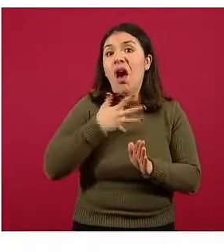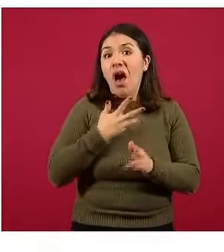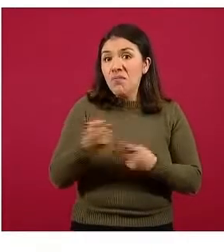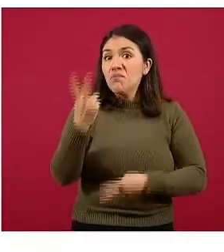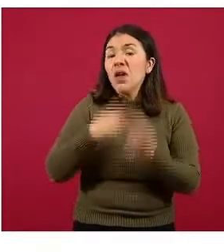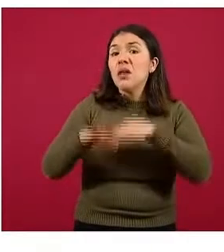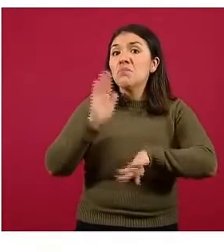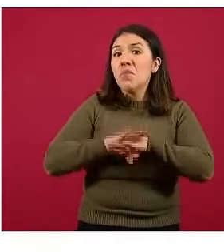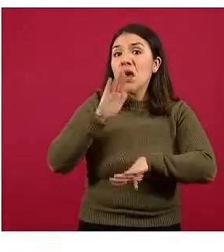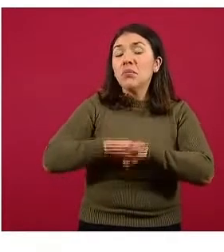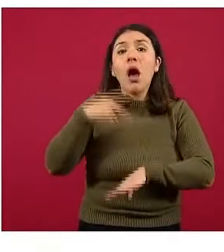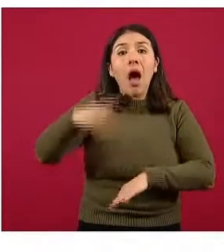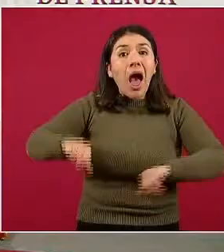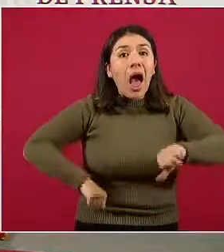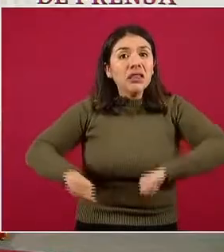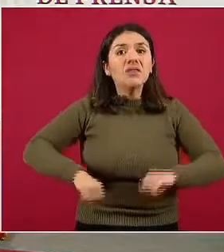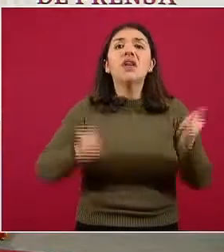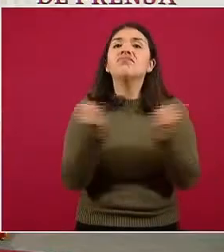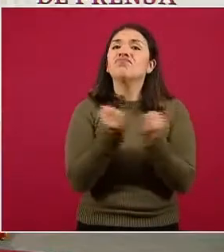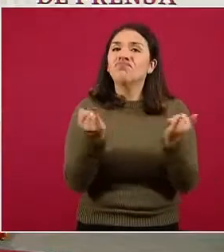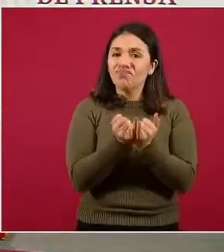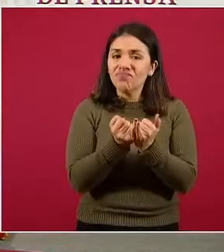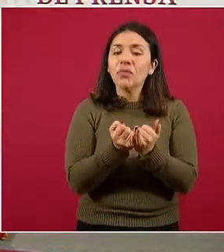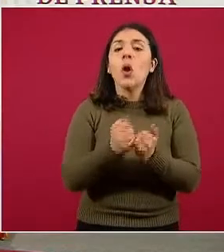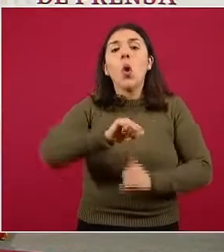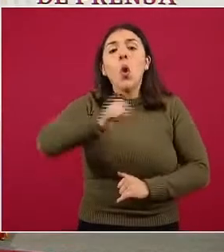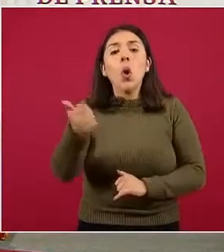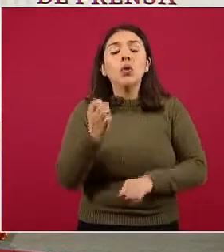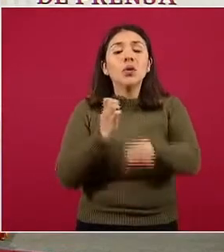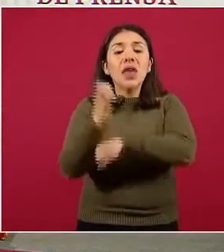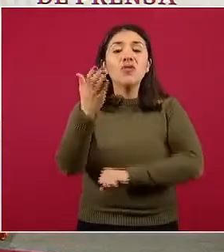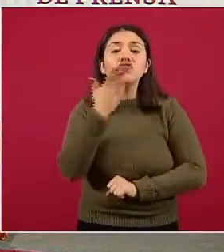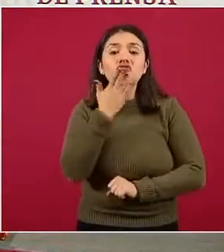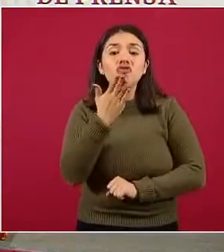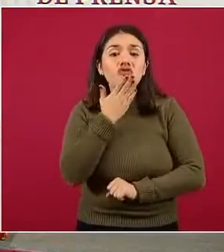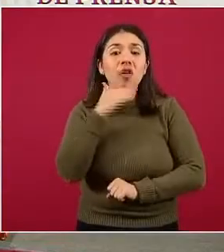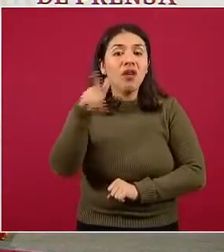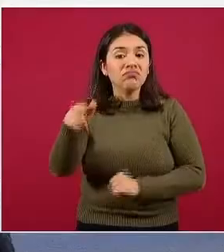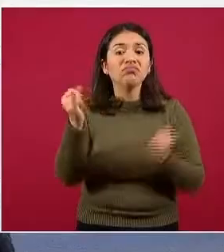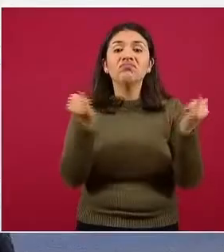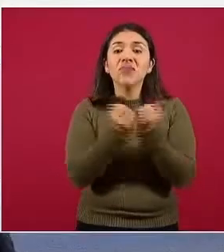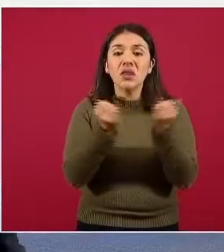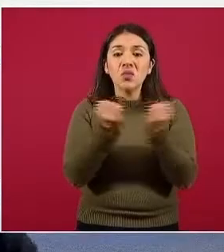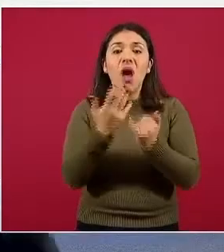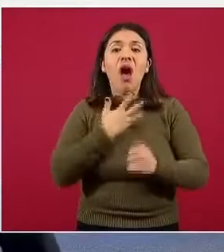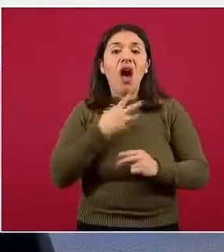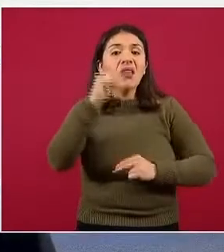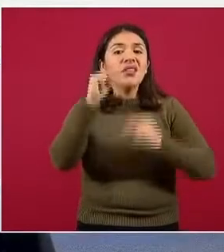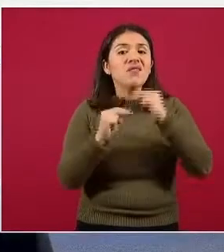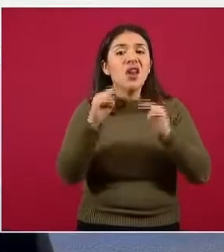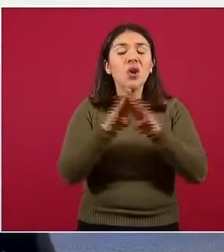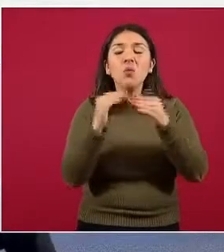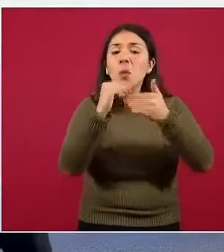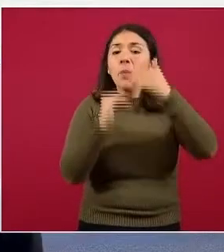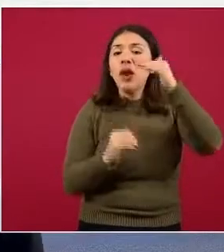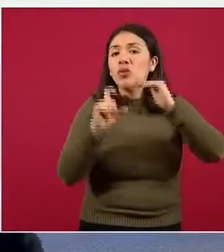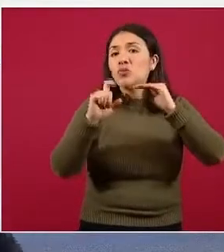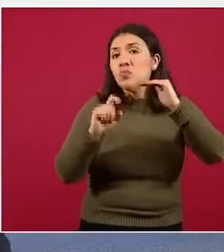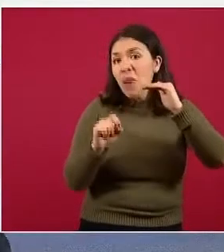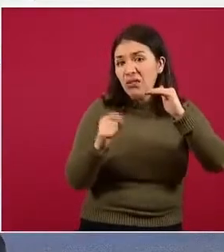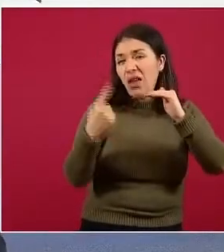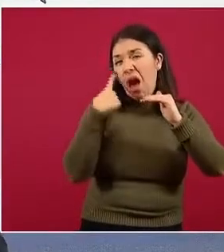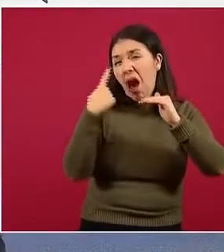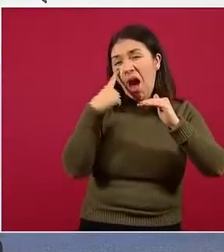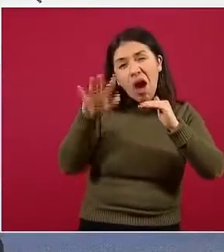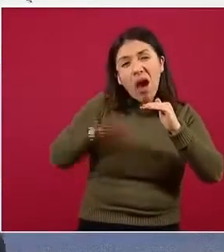su actividad bastante, y el estado de Sonora, que ha llegado ya también a niveles de menos 20 en